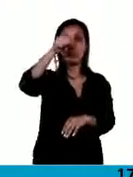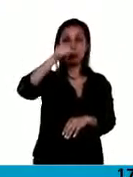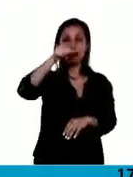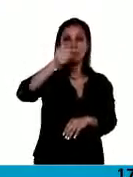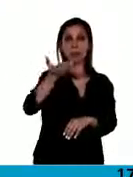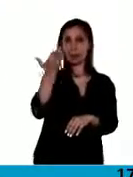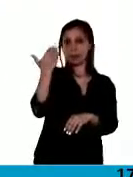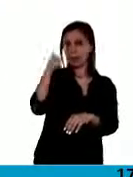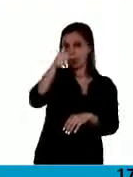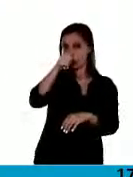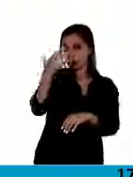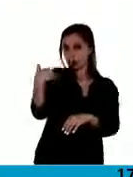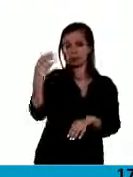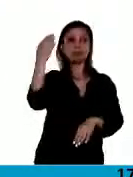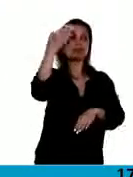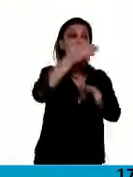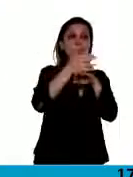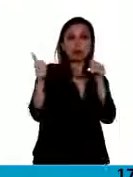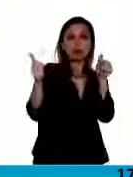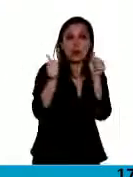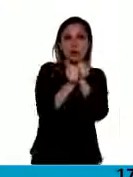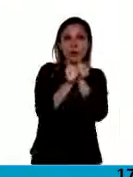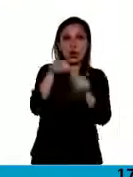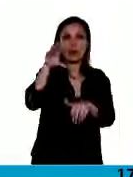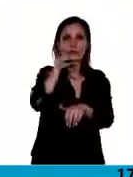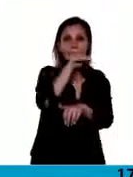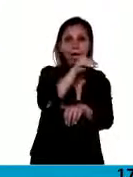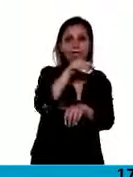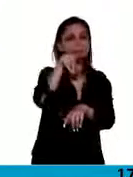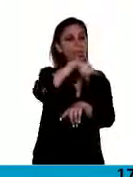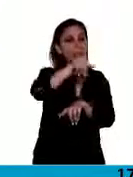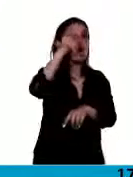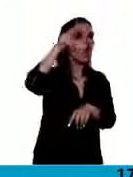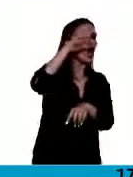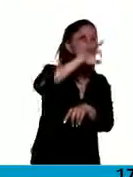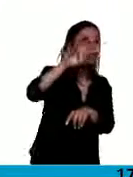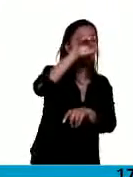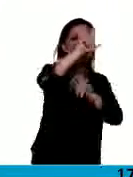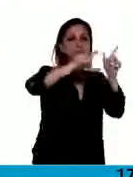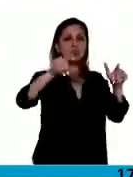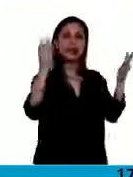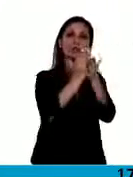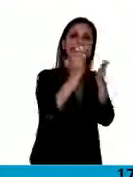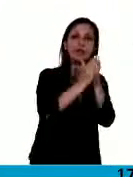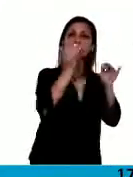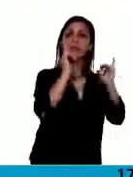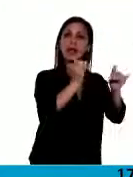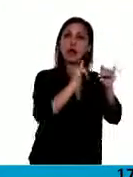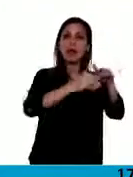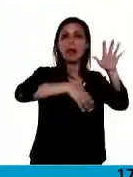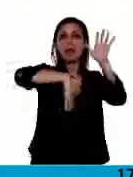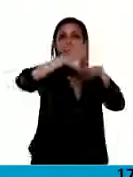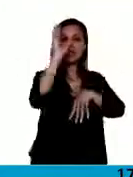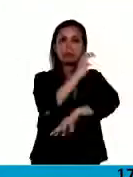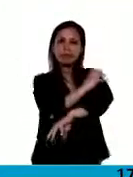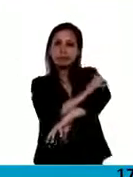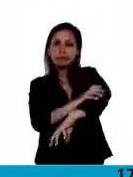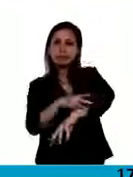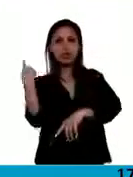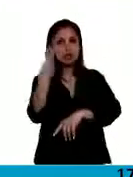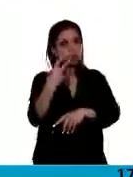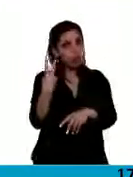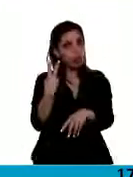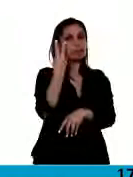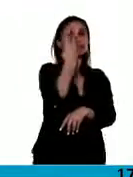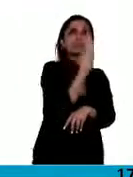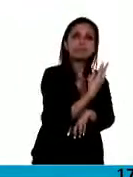ahí con Nicolás del Caño y más de 800 estudiantes, obreros, jóvenes, muchos de ellos precarizados, a solidarizarnos con estas